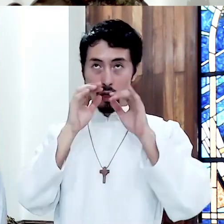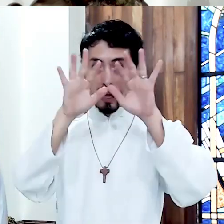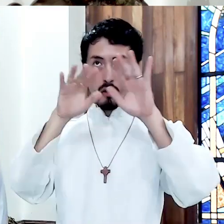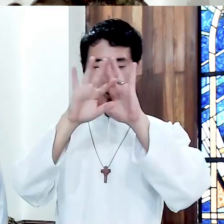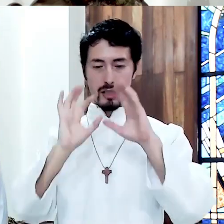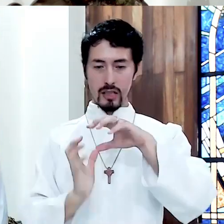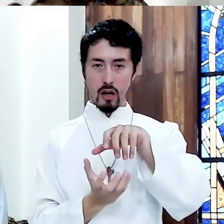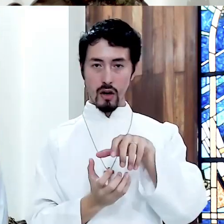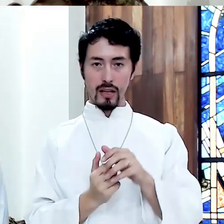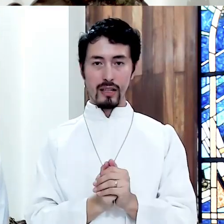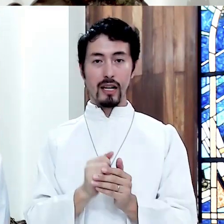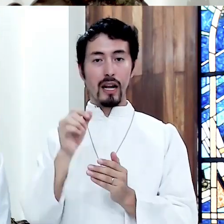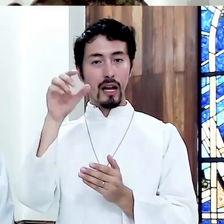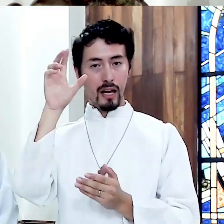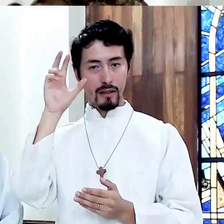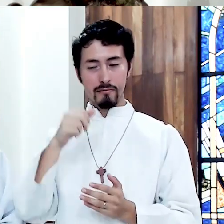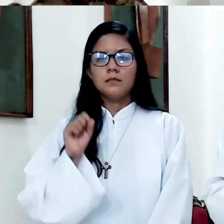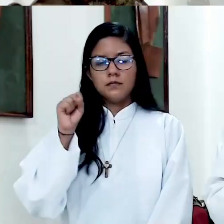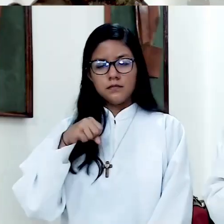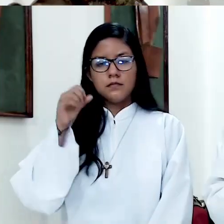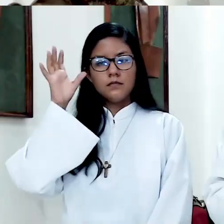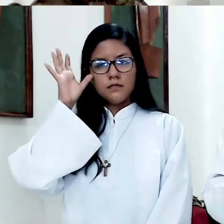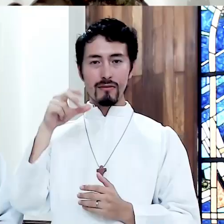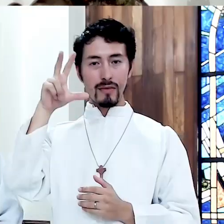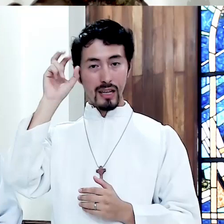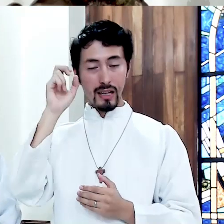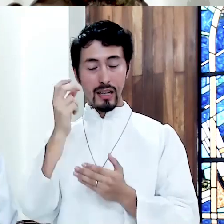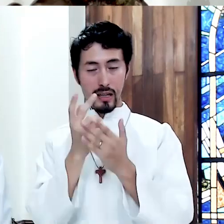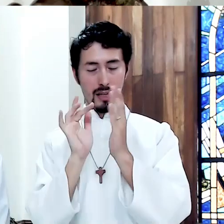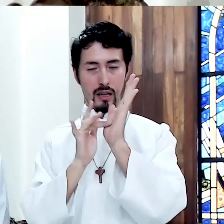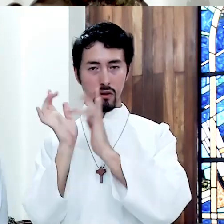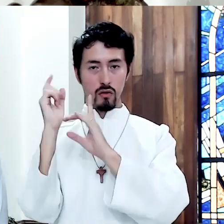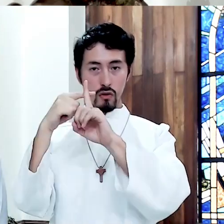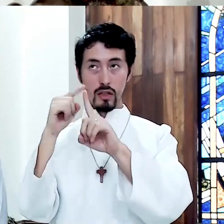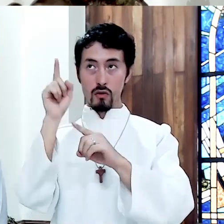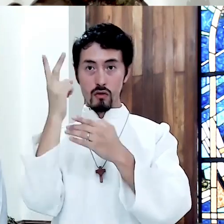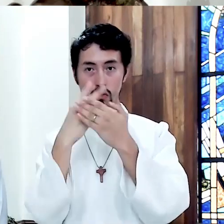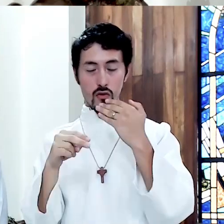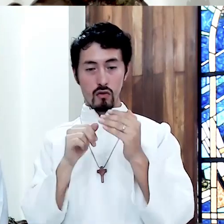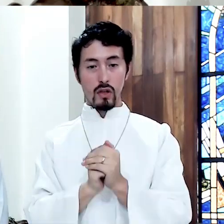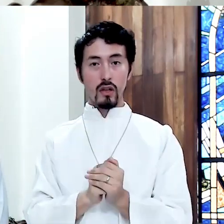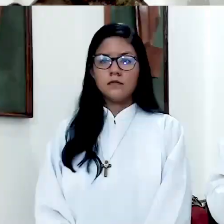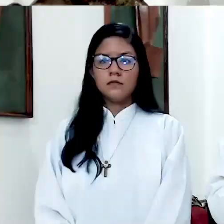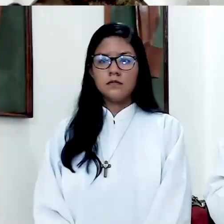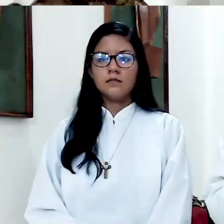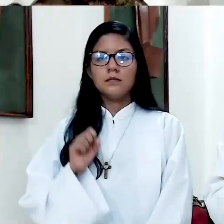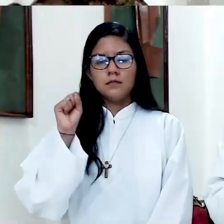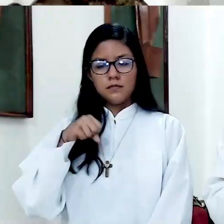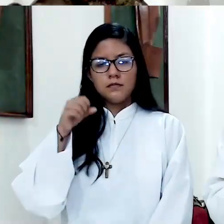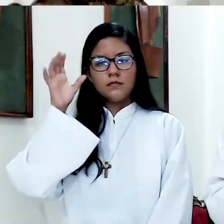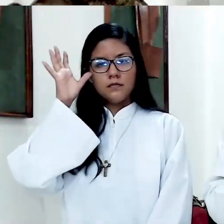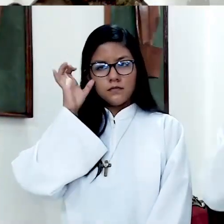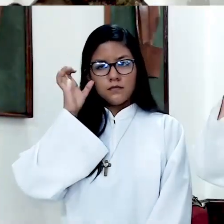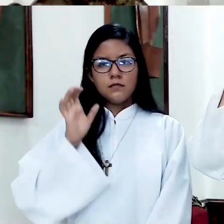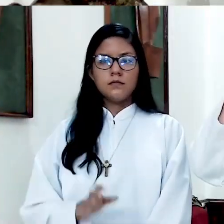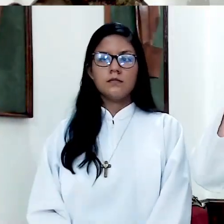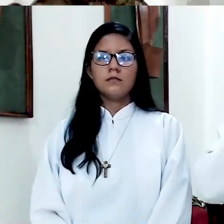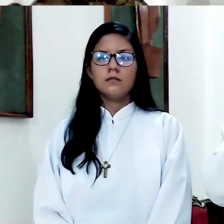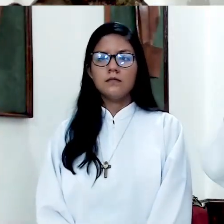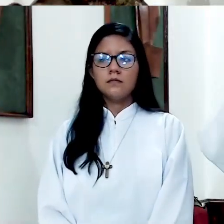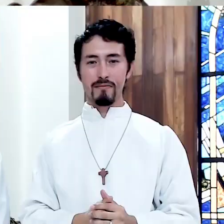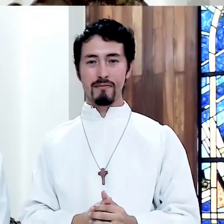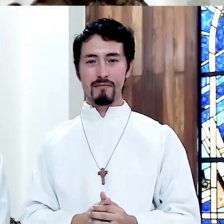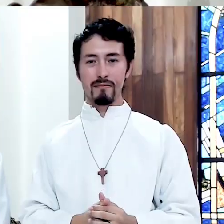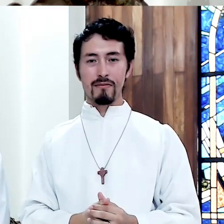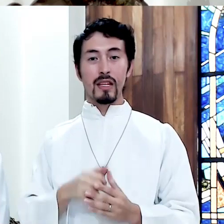único Hijo, que nació de María Santísima, padeció, murió y resucitó por nosotros? Sí, creo. ¿Creen en el